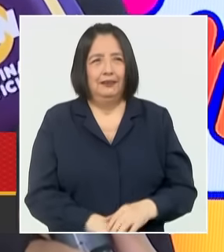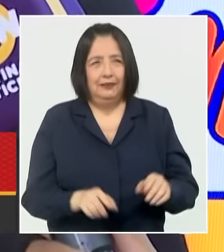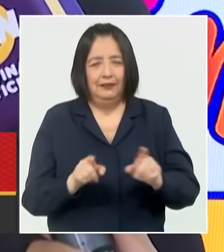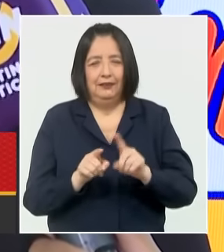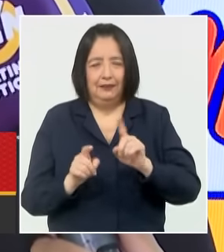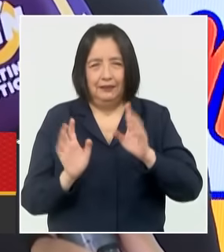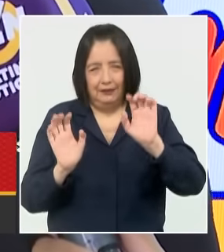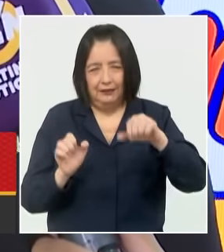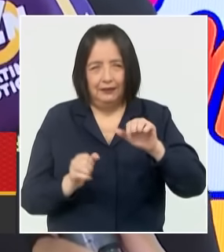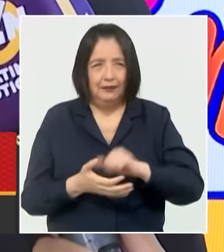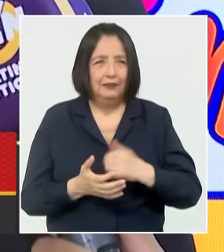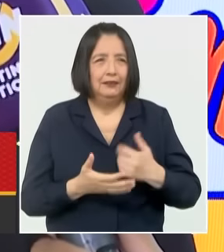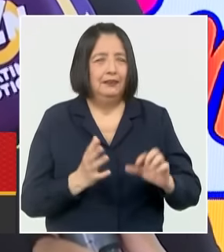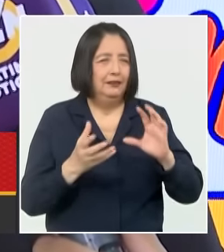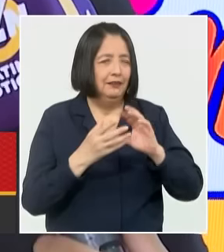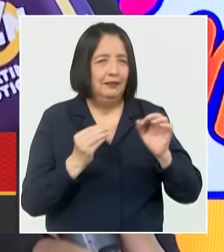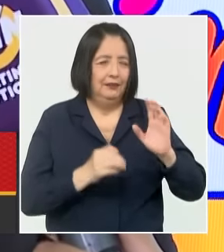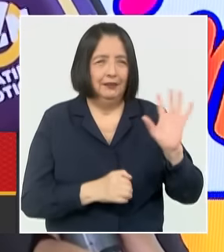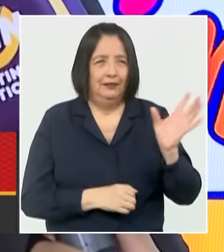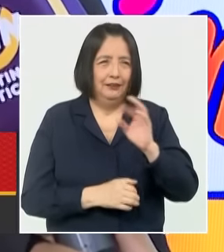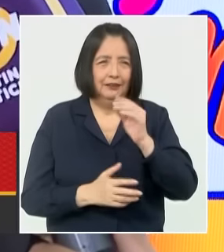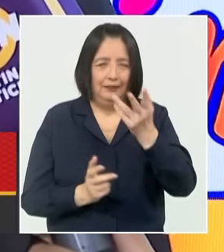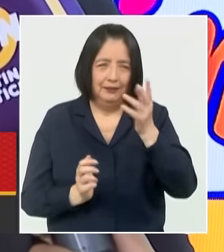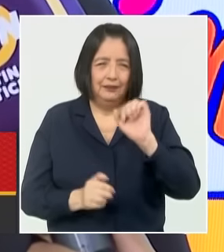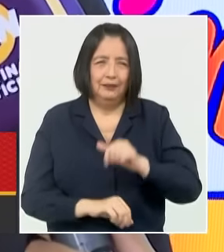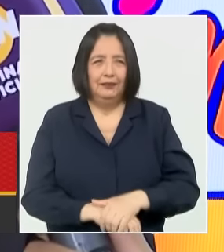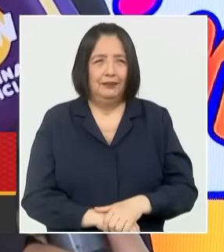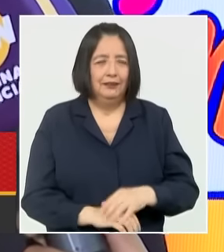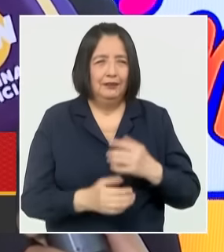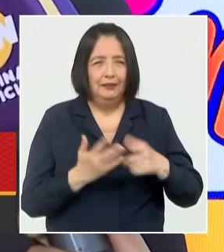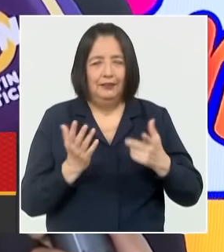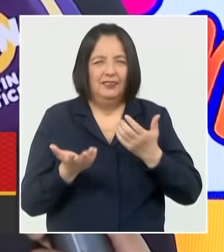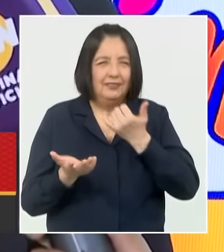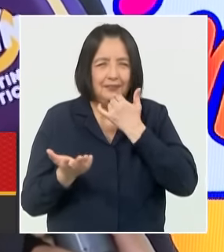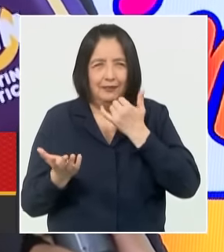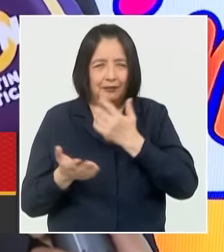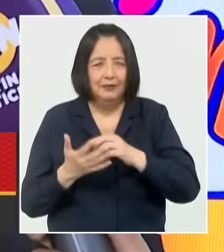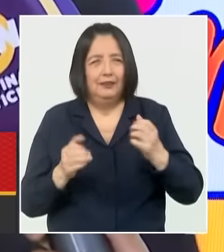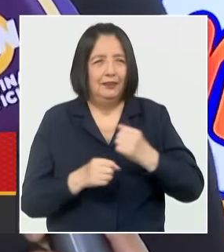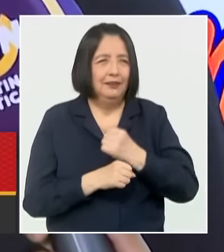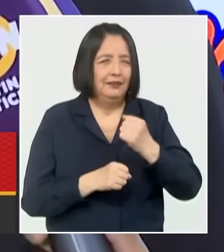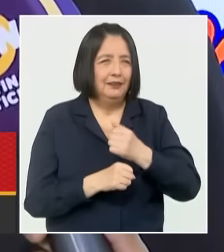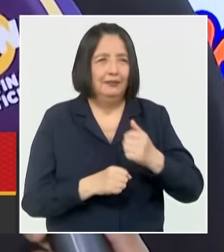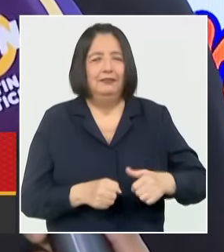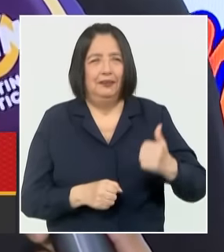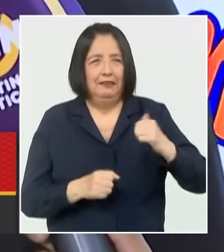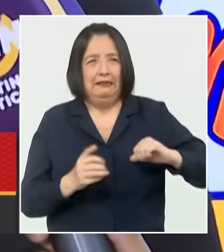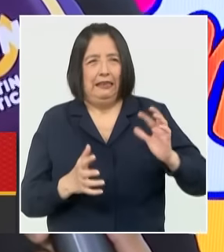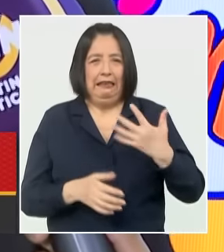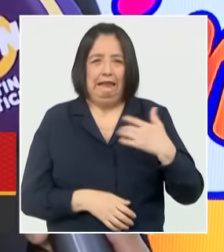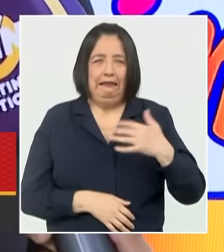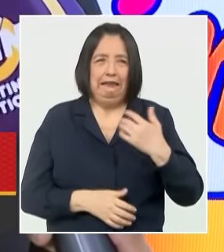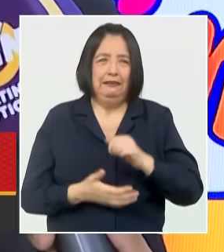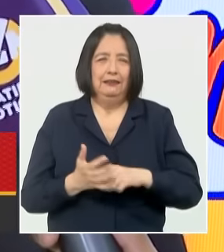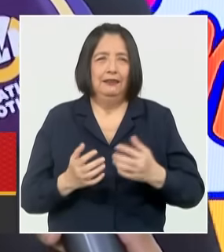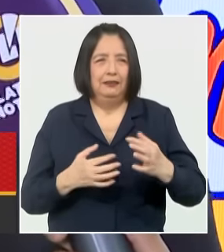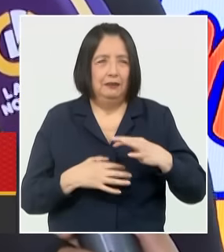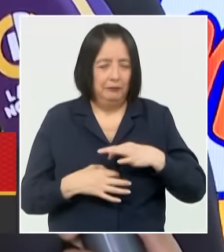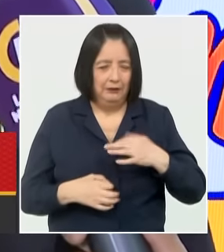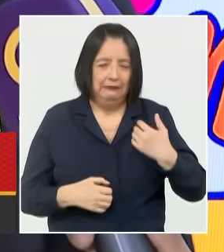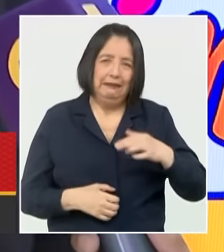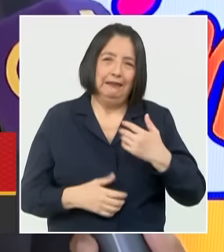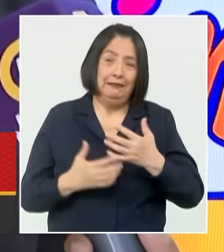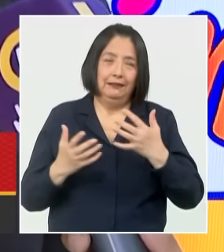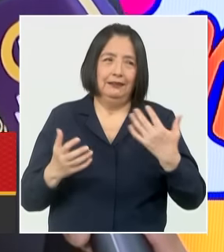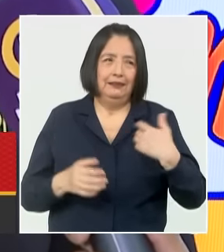a venir sus story times de todo lo que fue el incidente del café encima del alcalde y todo lo que me pasó. Volaron botones antes. Han habido